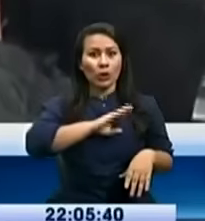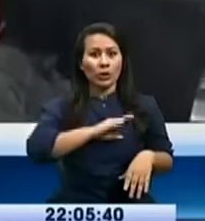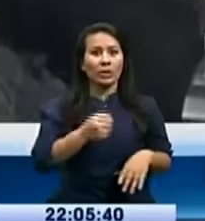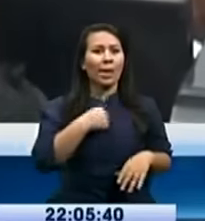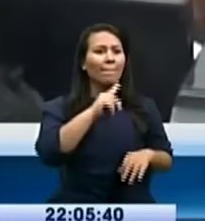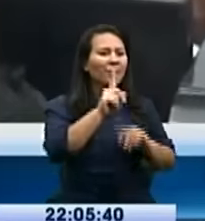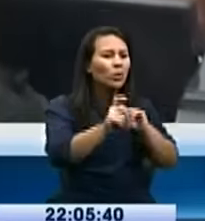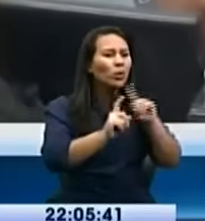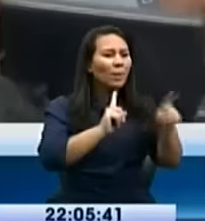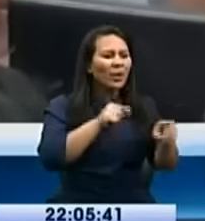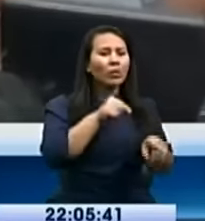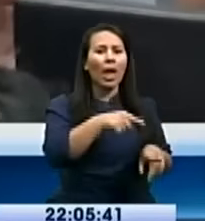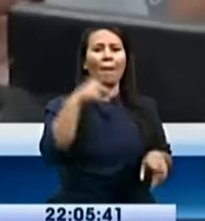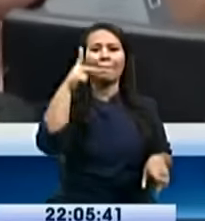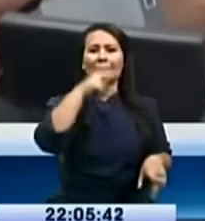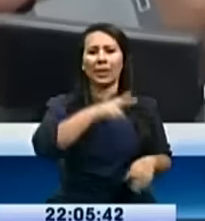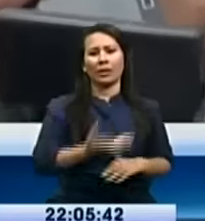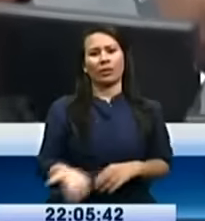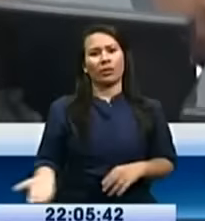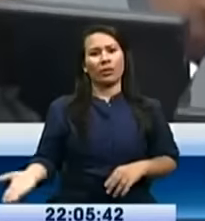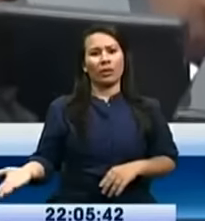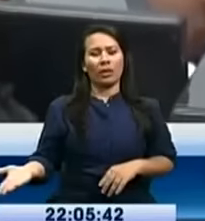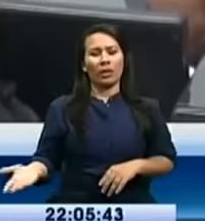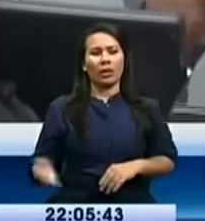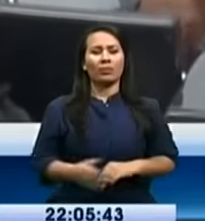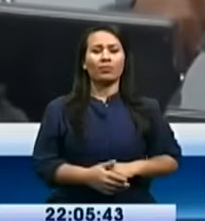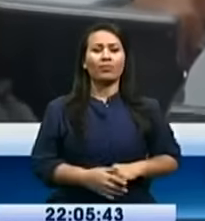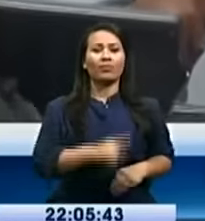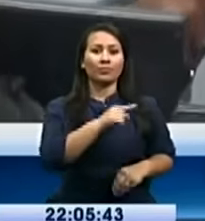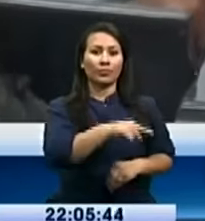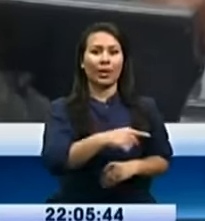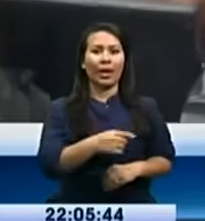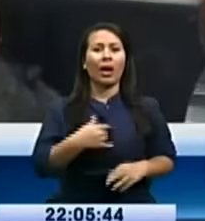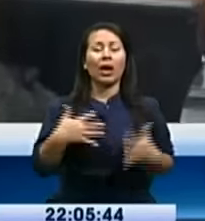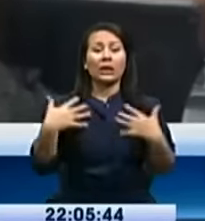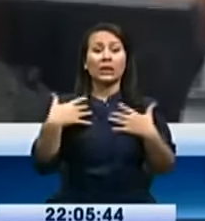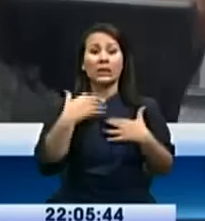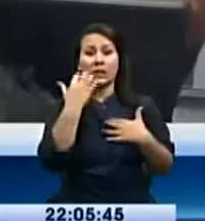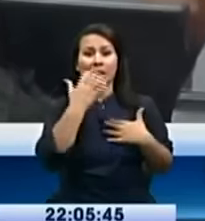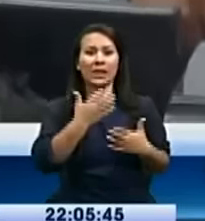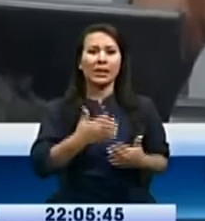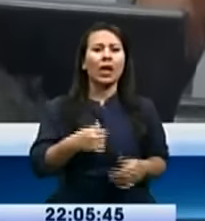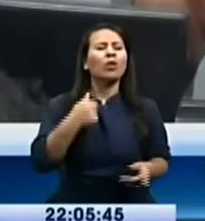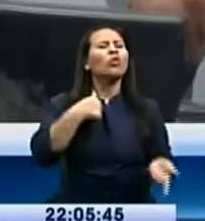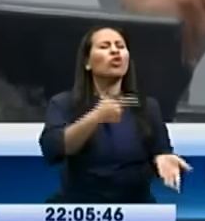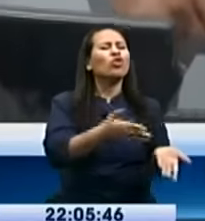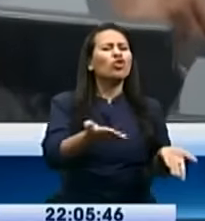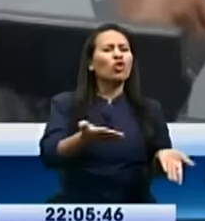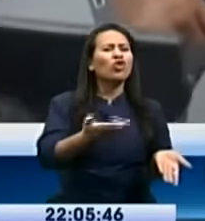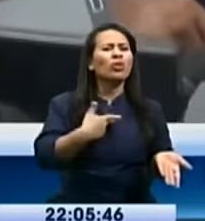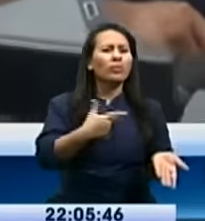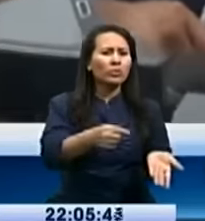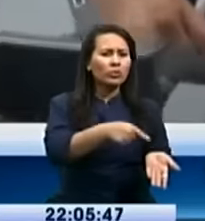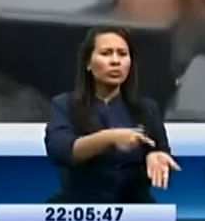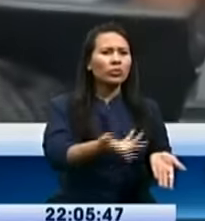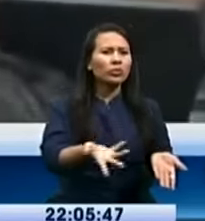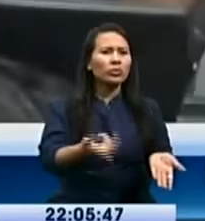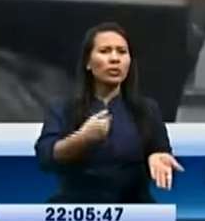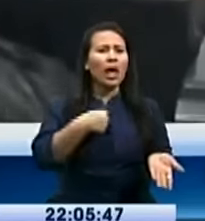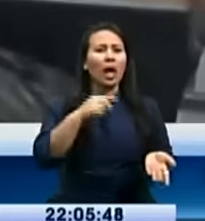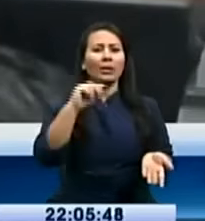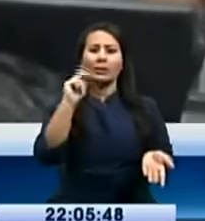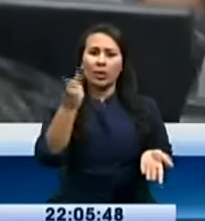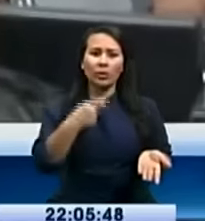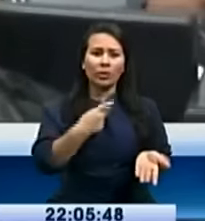y de la UIA determinó que efectivamente él estaba demasiado nervioso. Entonces, inmediatamente se procedió a tomarle una